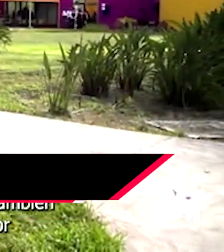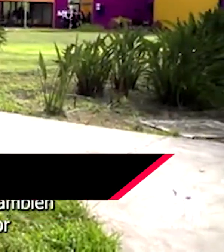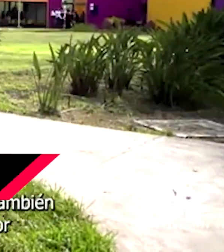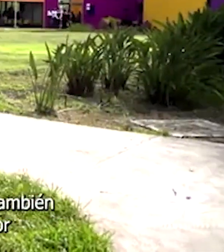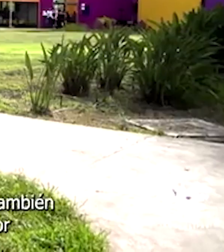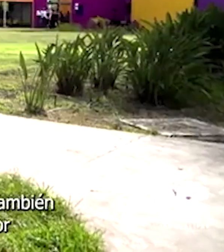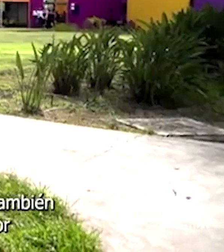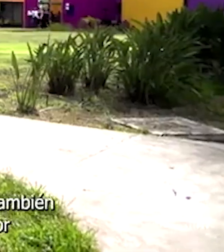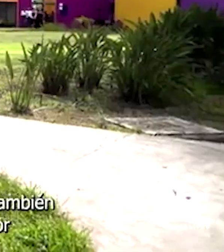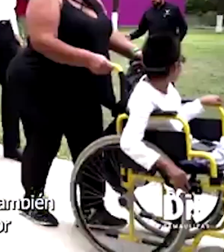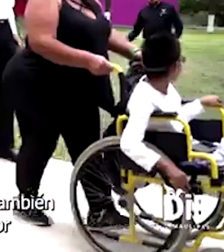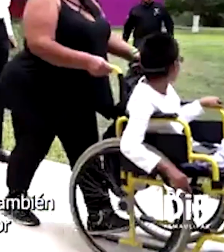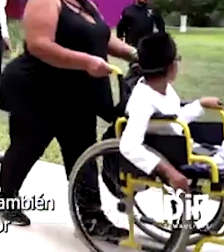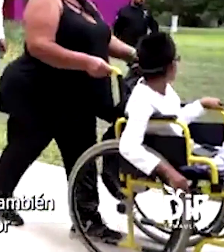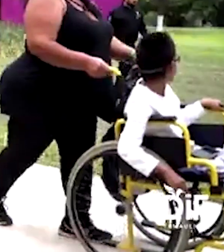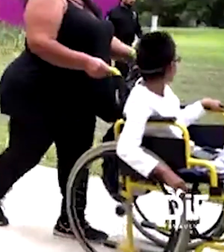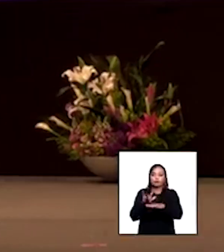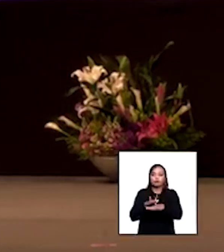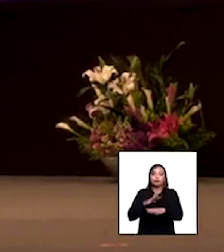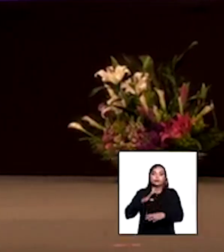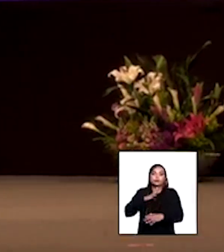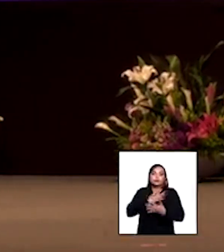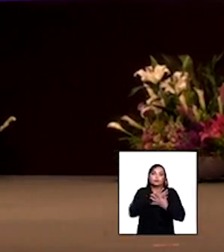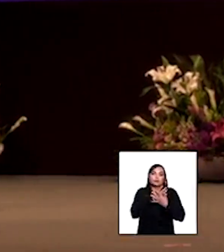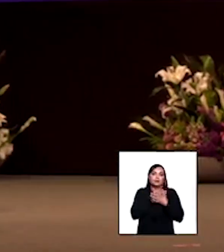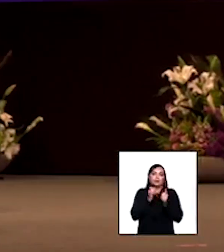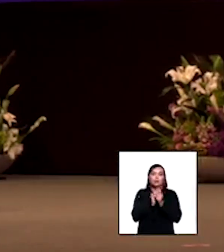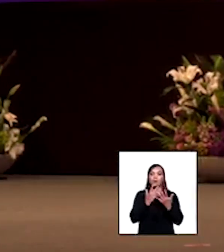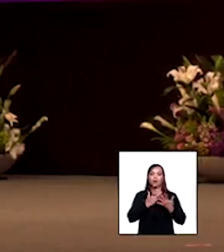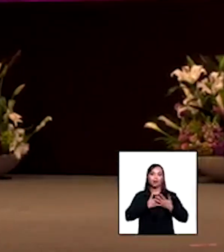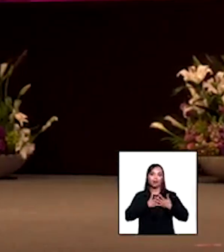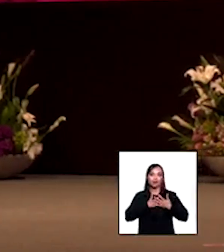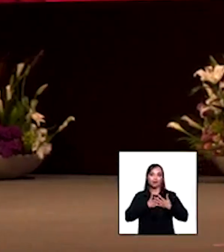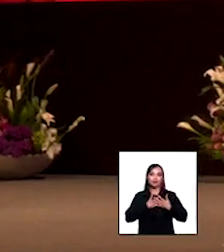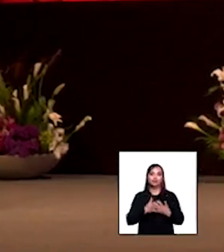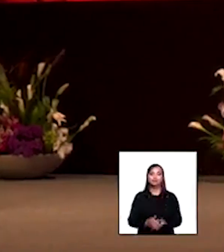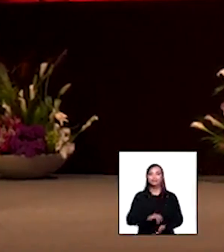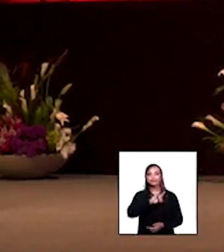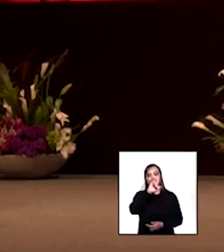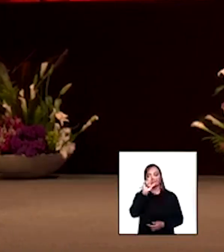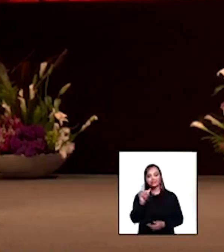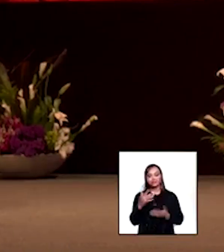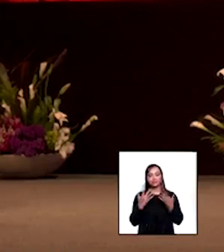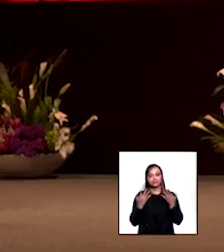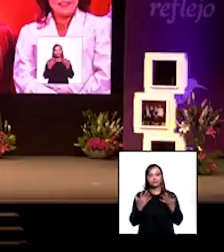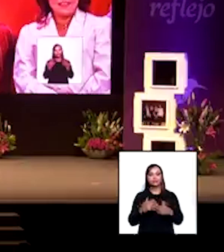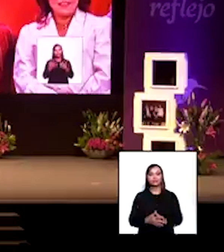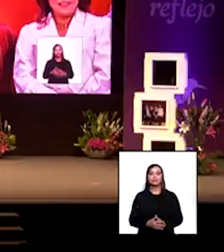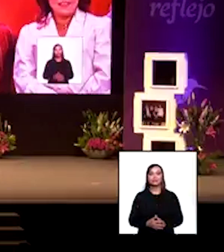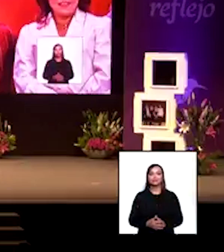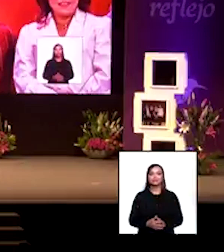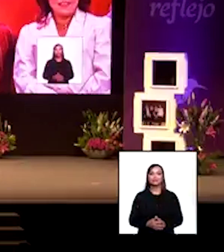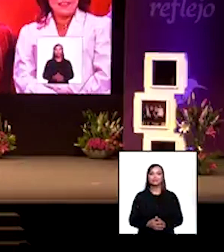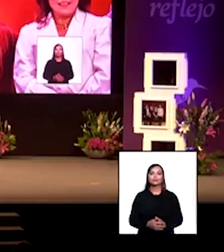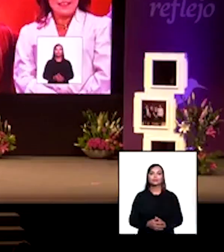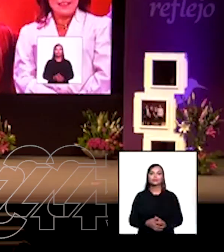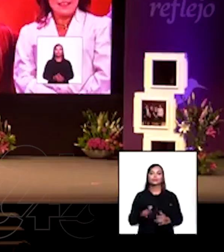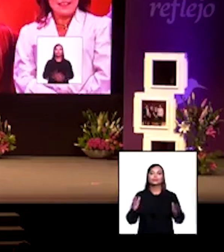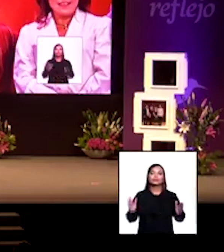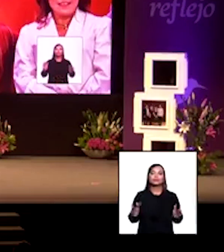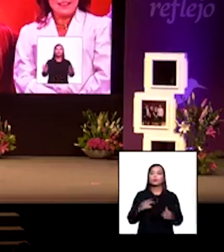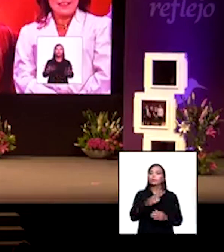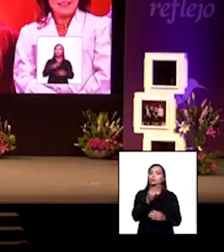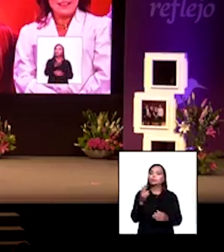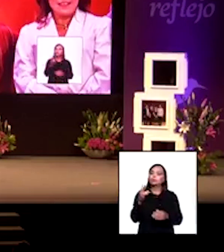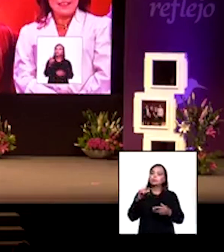costumbre de apapachar a la gente en situación vulnerable y que más lo necesita yo los motivo a